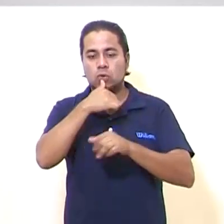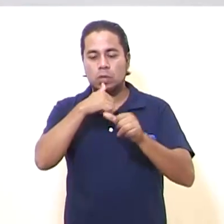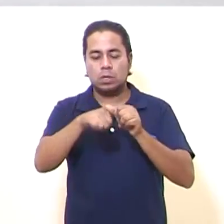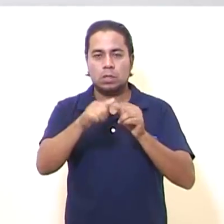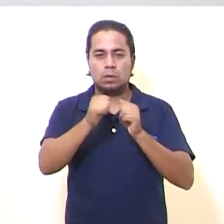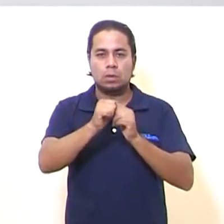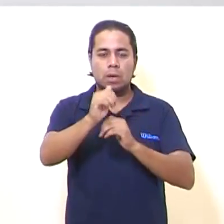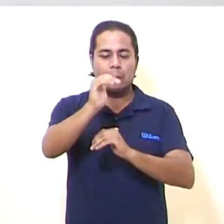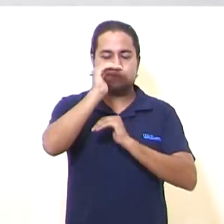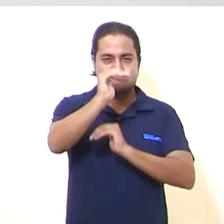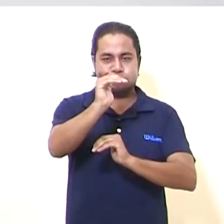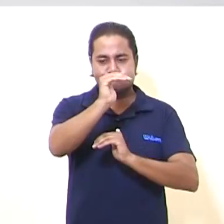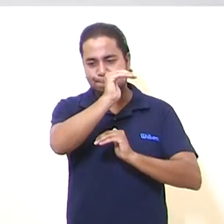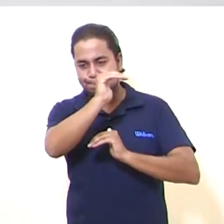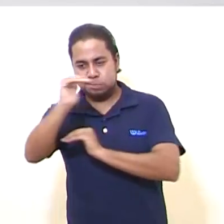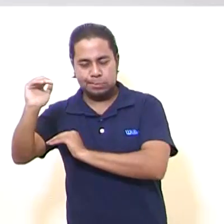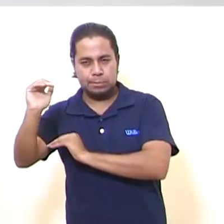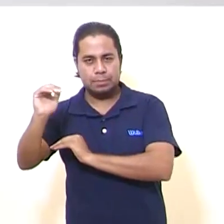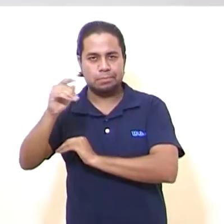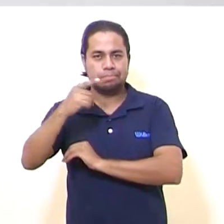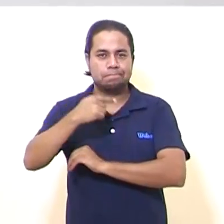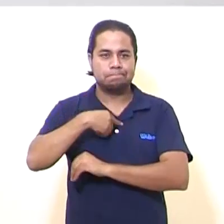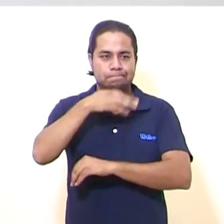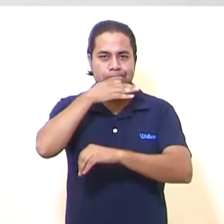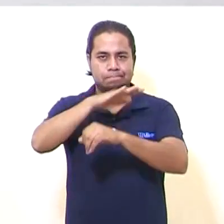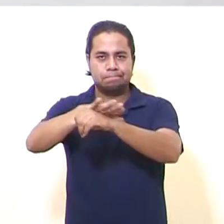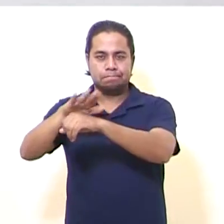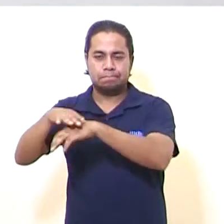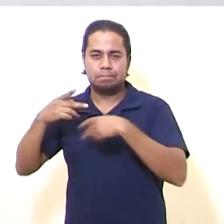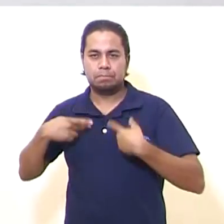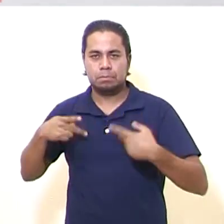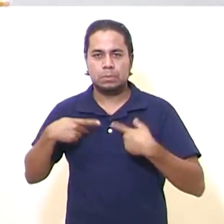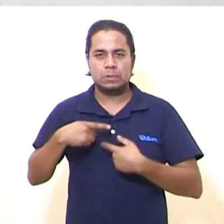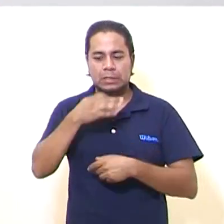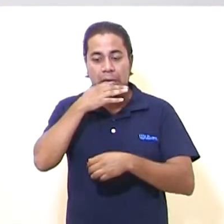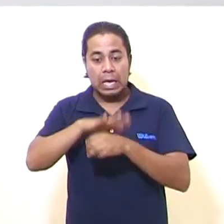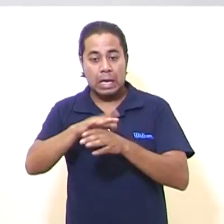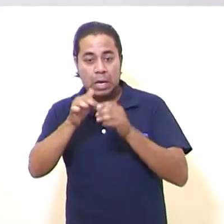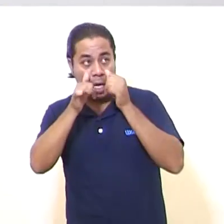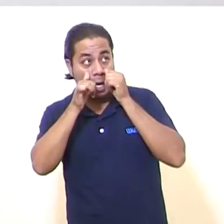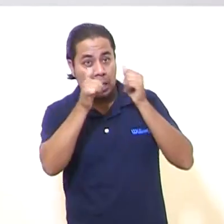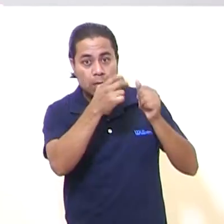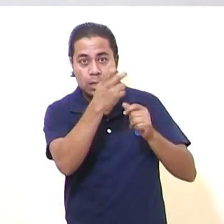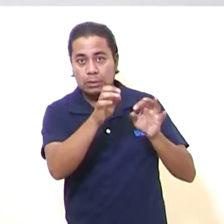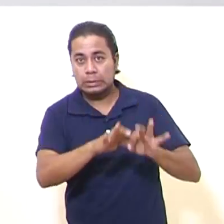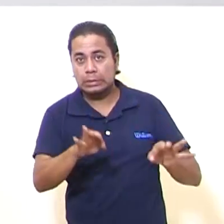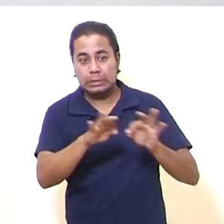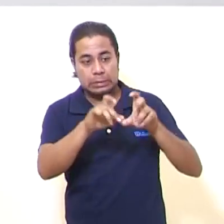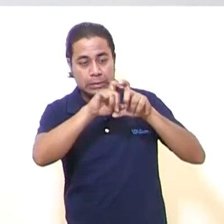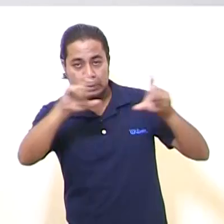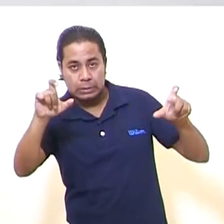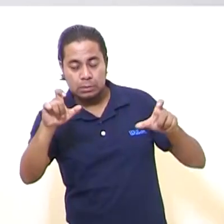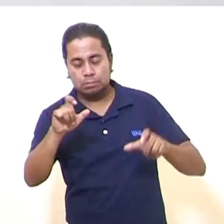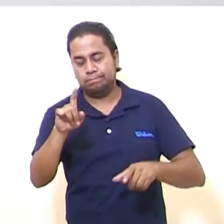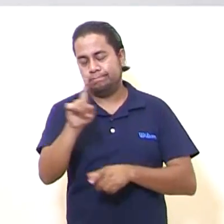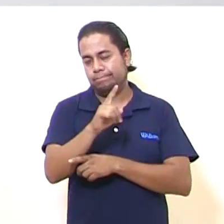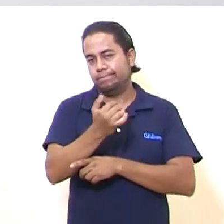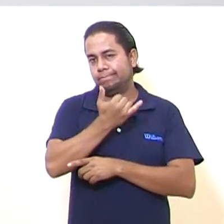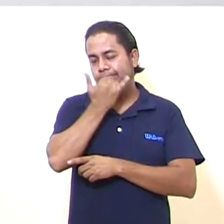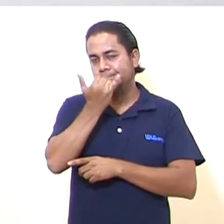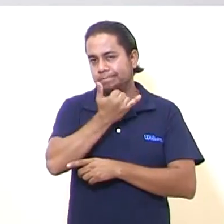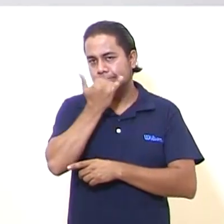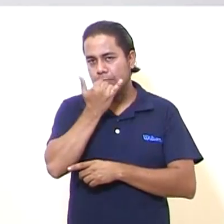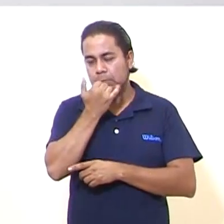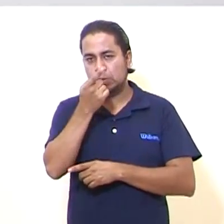mayúsculas, queremos darle a entender a las personas que eso es muy importante. Y no es así. Aún